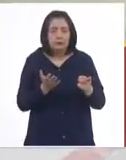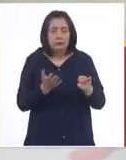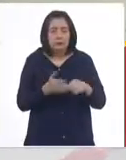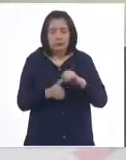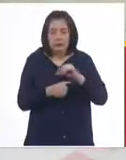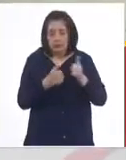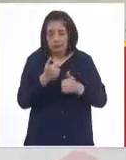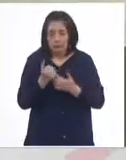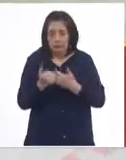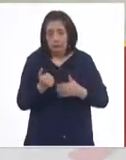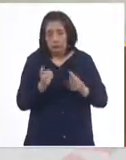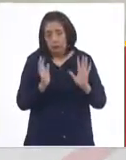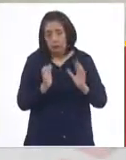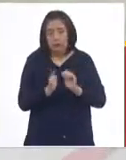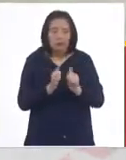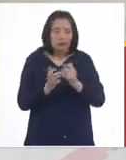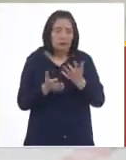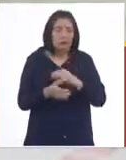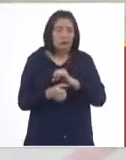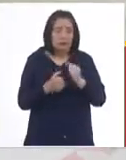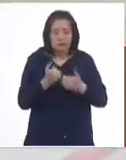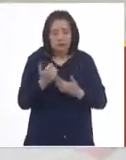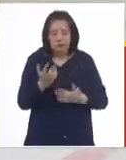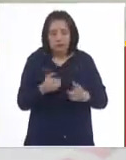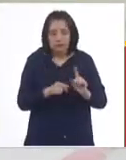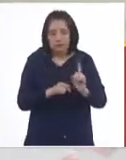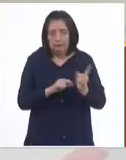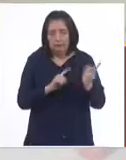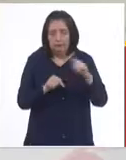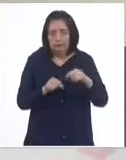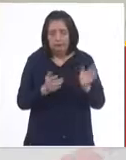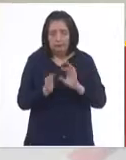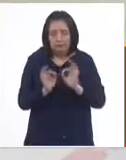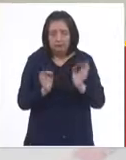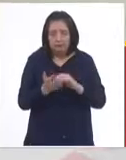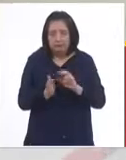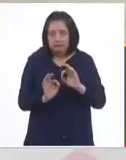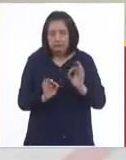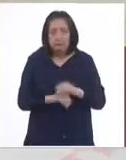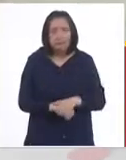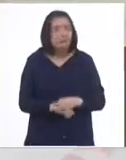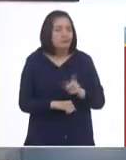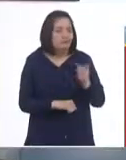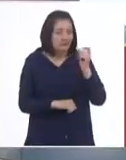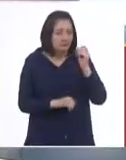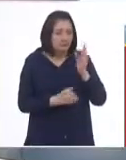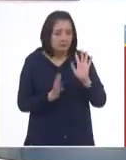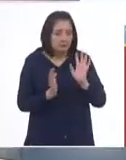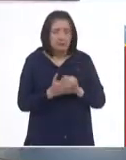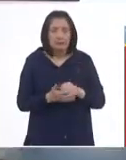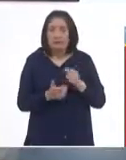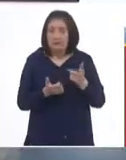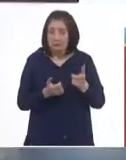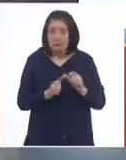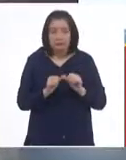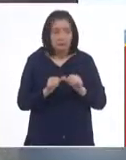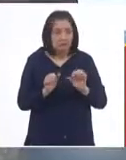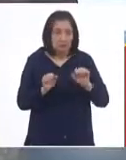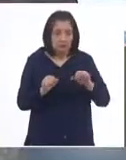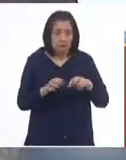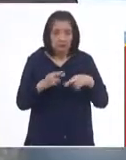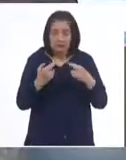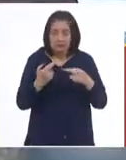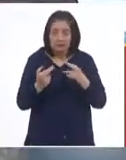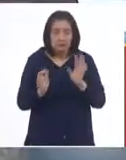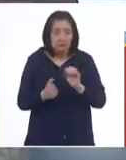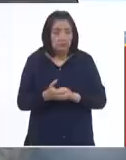de la vicepresidenta o la candidata a la vicepresidencia, no ha venido nadie más por aquí, Fátima. Entendido. Entonces, Jorge, siguen las reuniones.